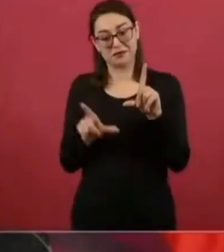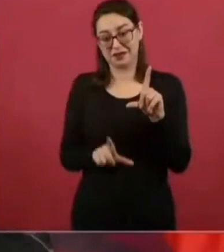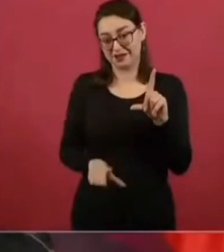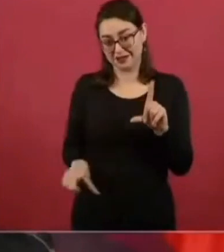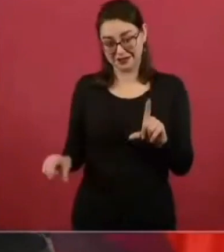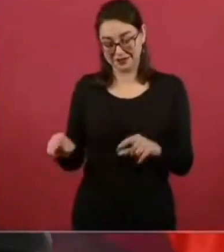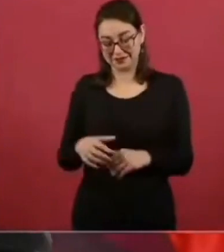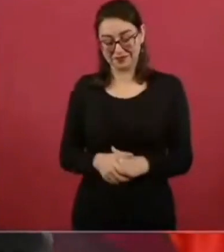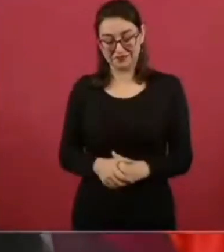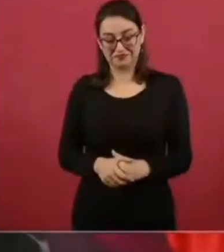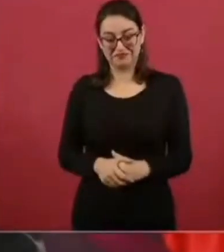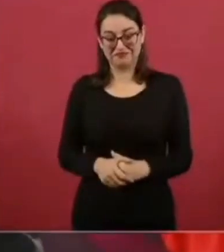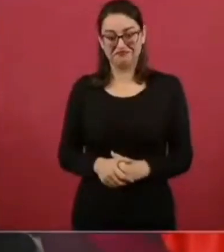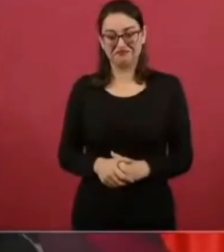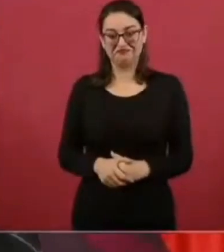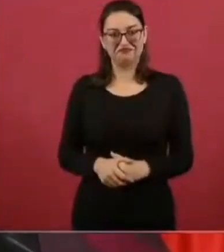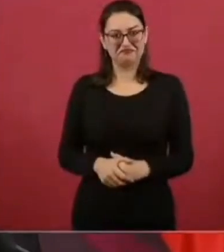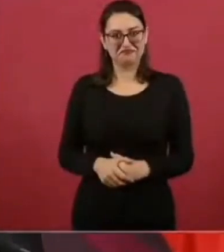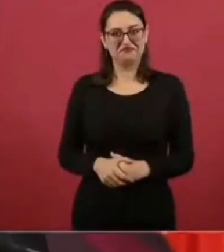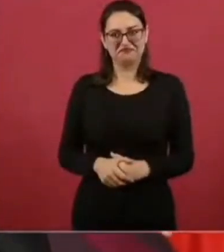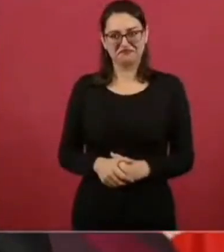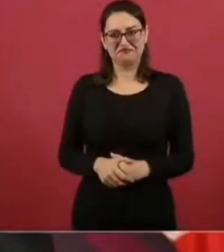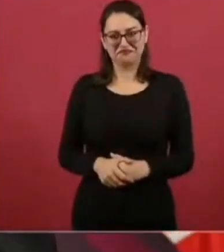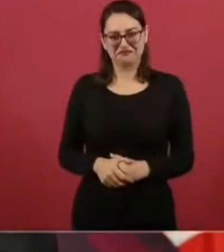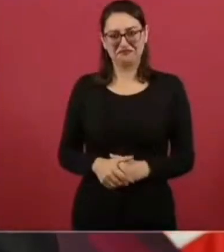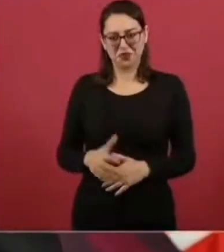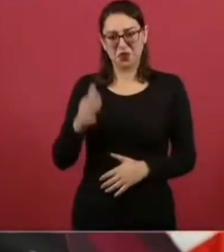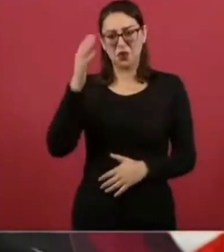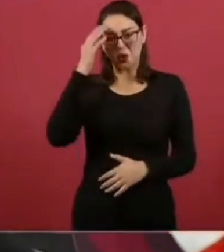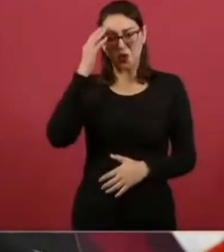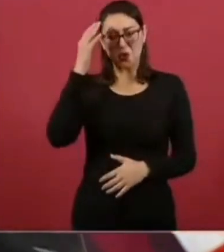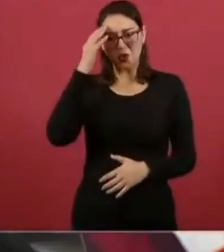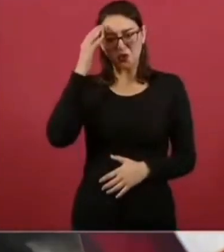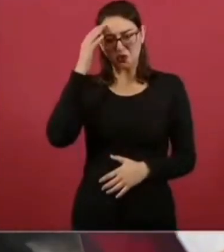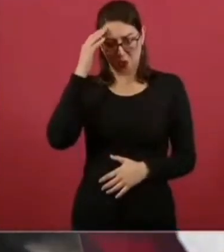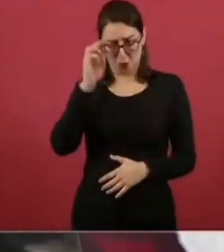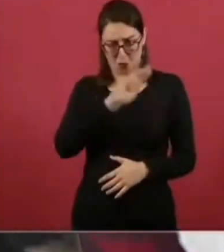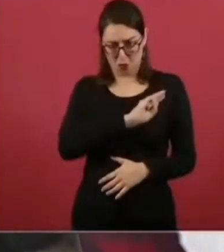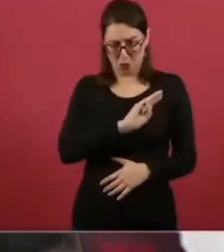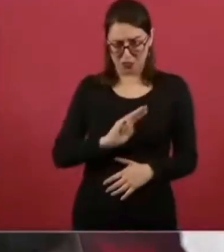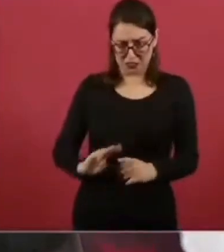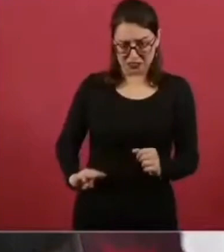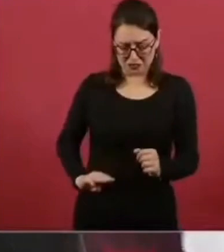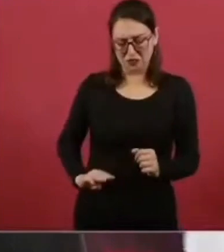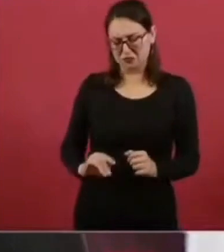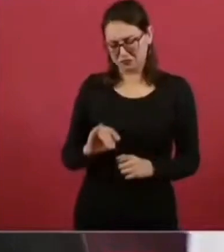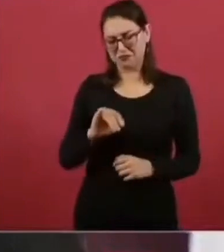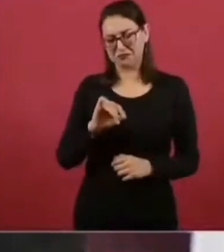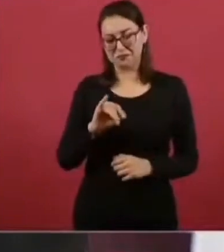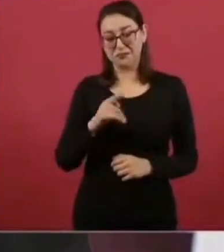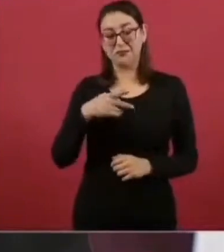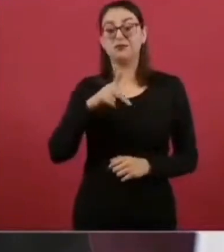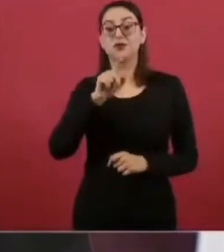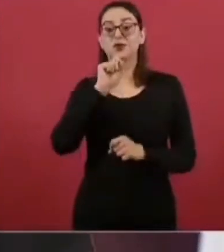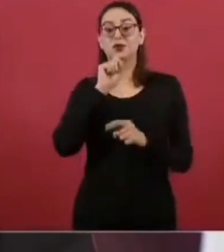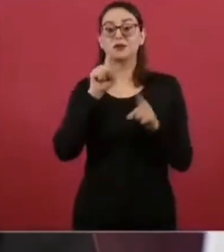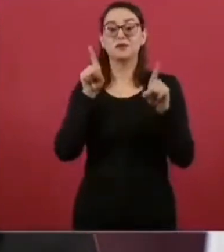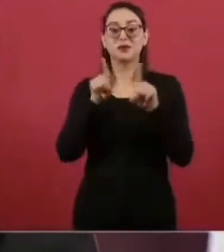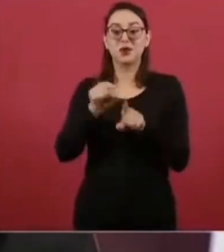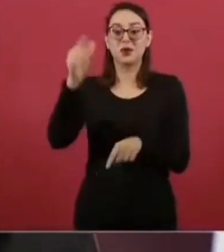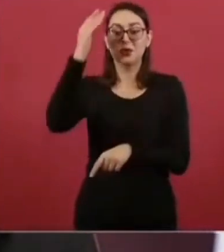las gasolineras o gasolinerías, como se les quiera llamar, de este país.